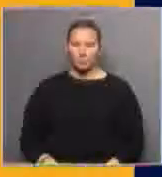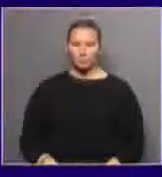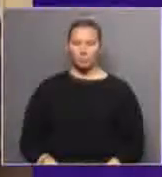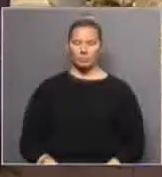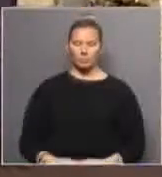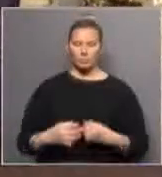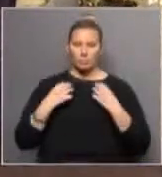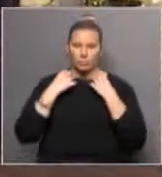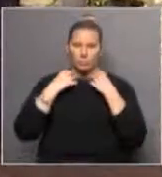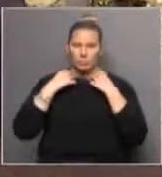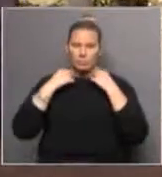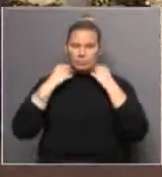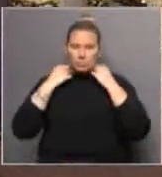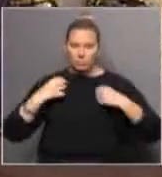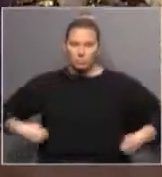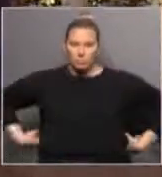quedo en coma.